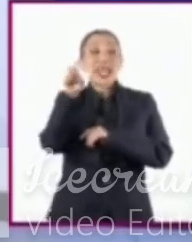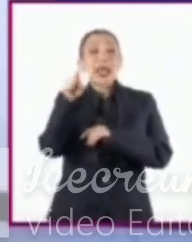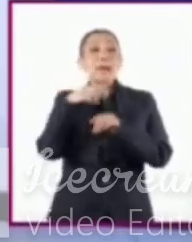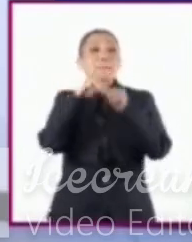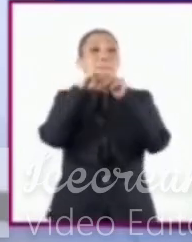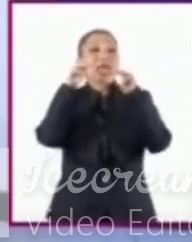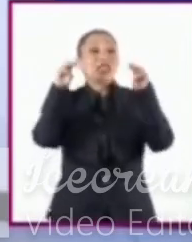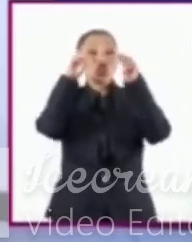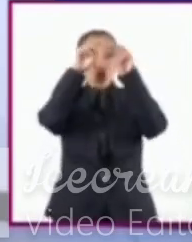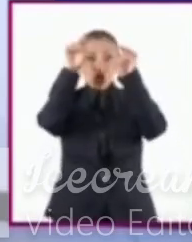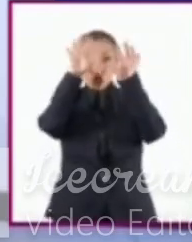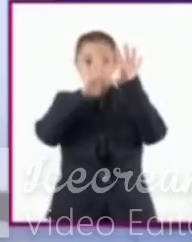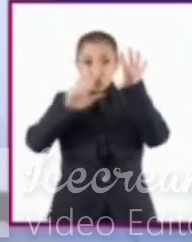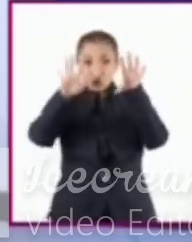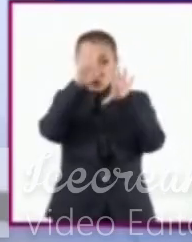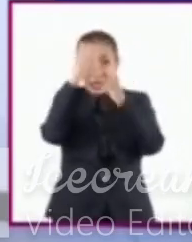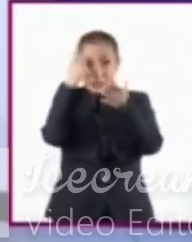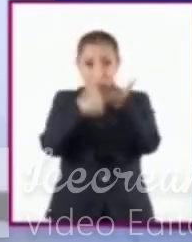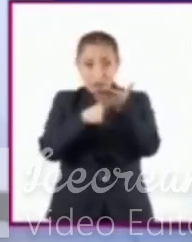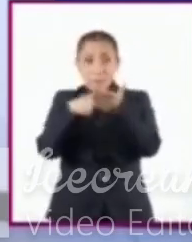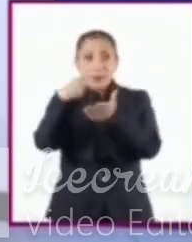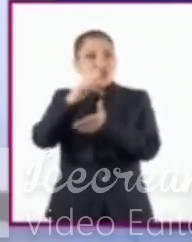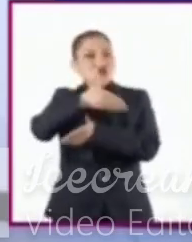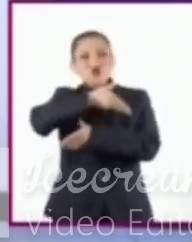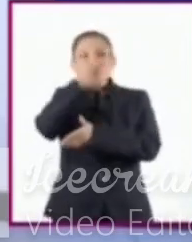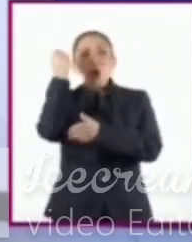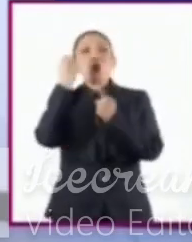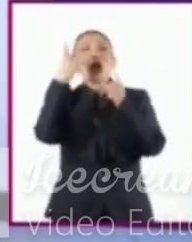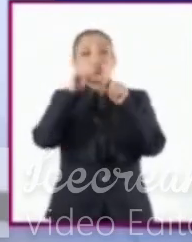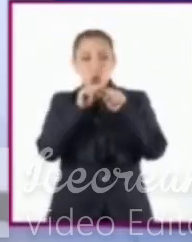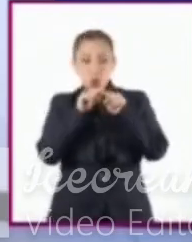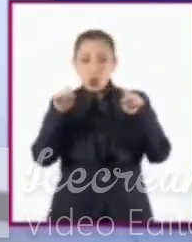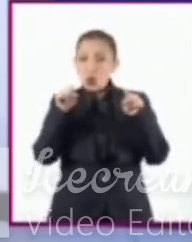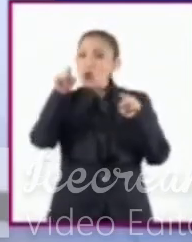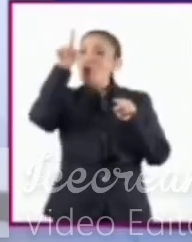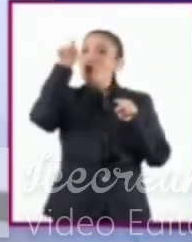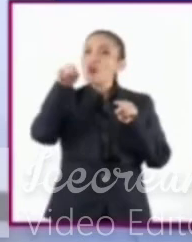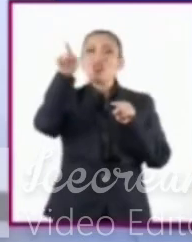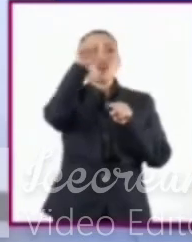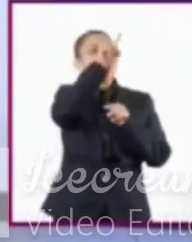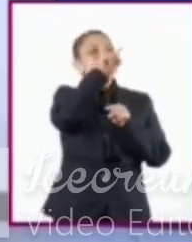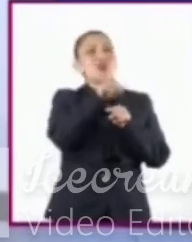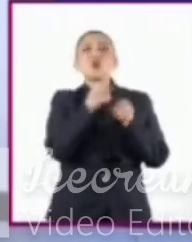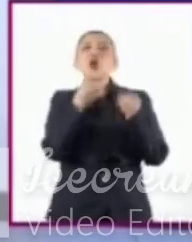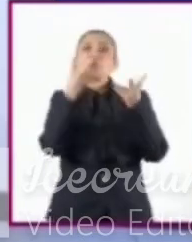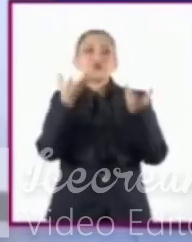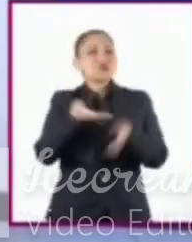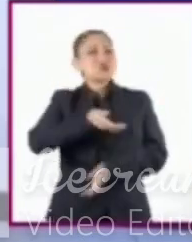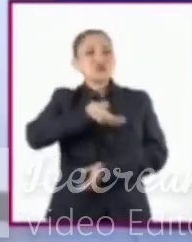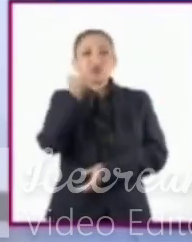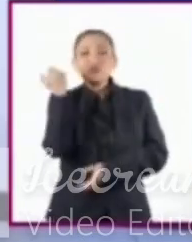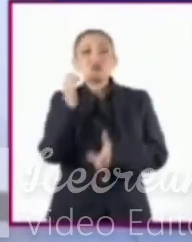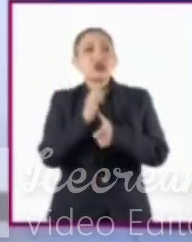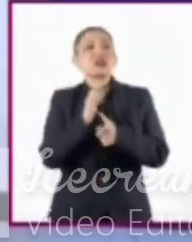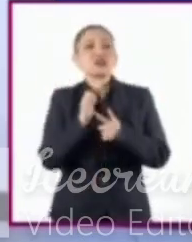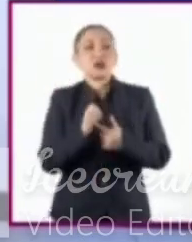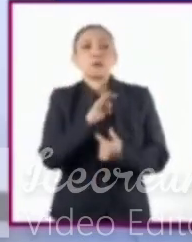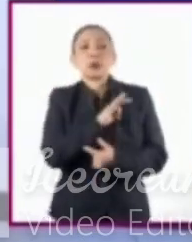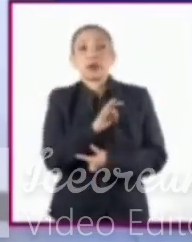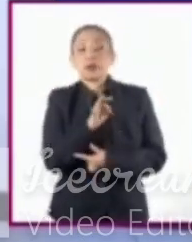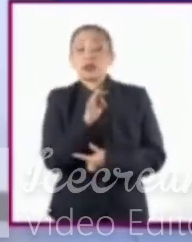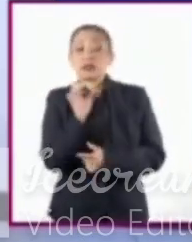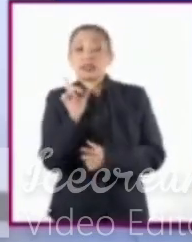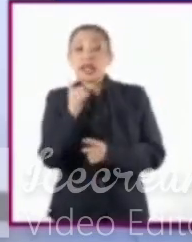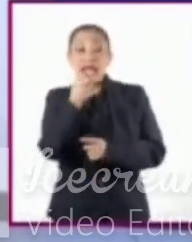cuadrados, pero desconocemos la medida de cada lado. Entonces, le podemos